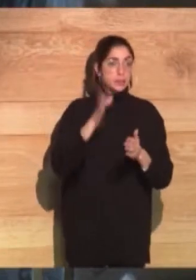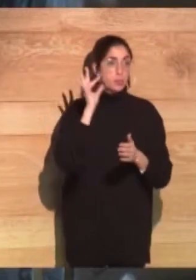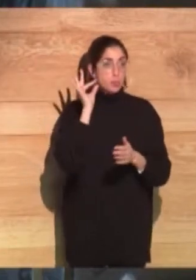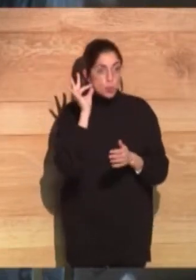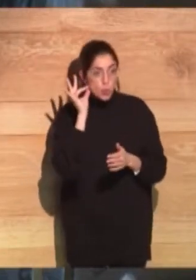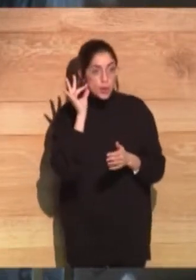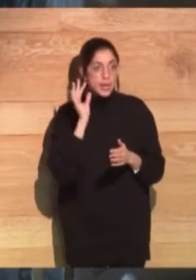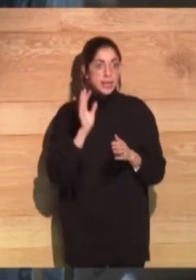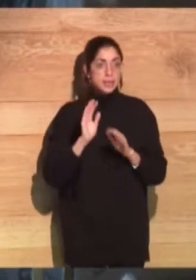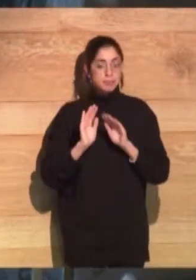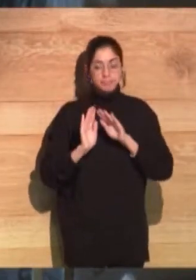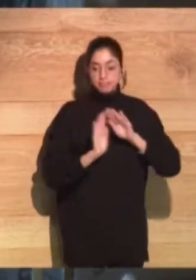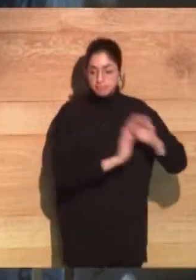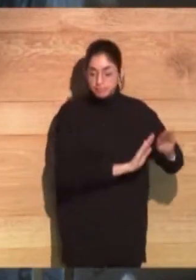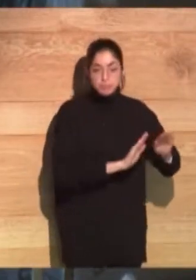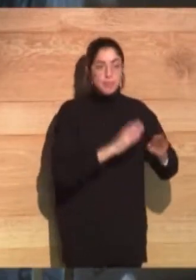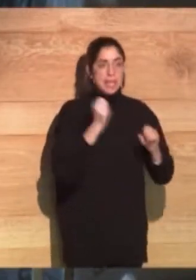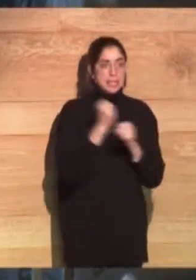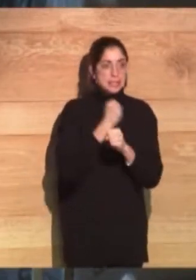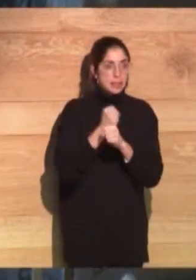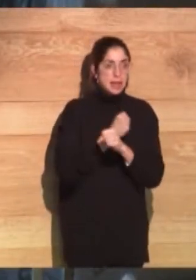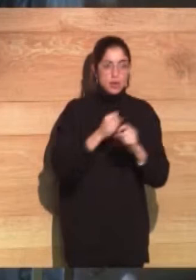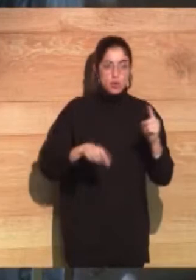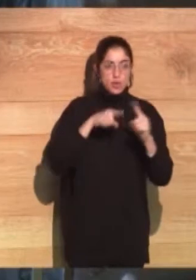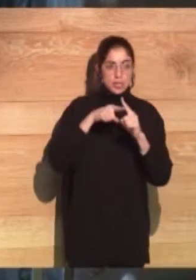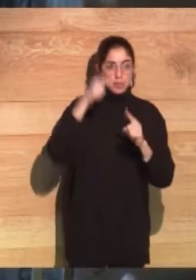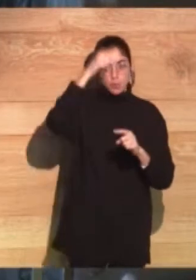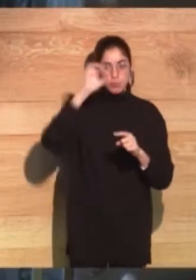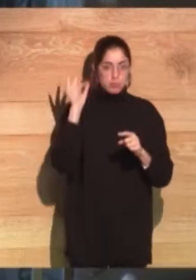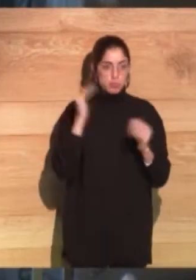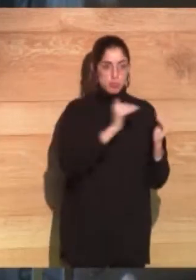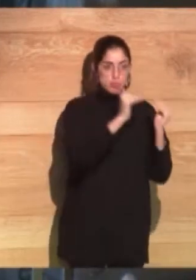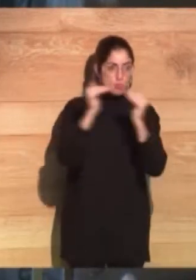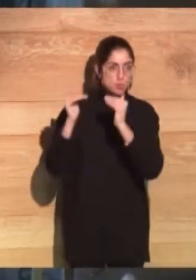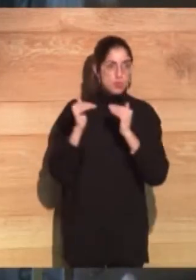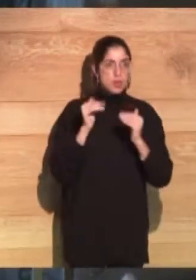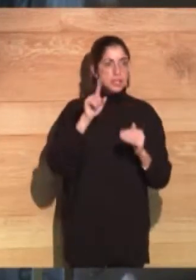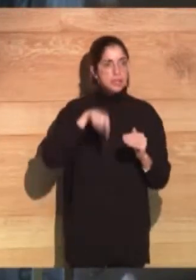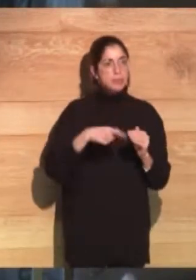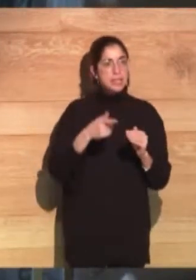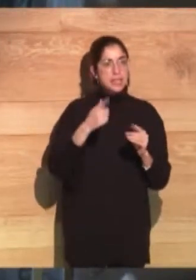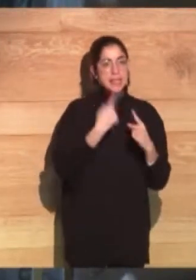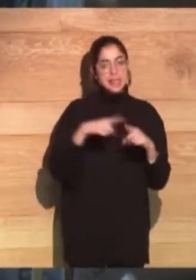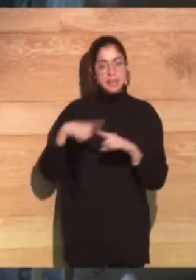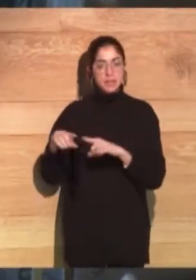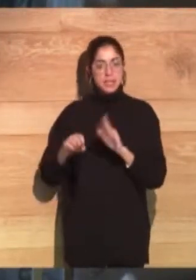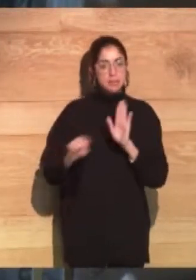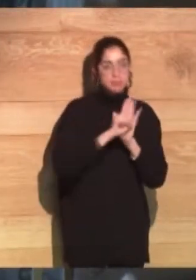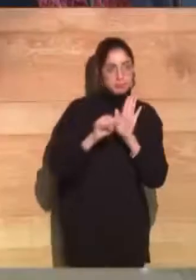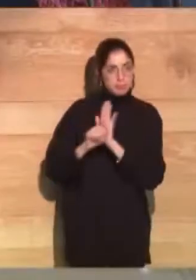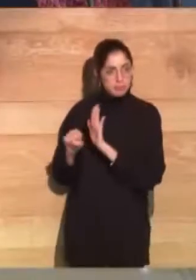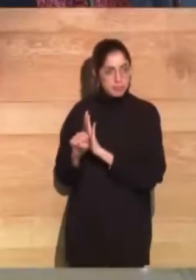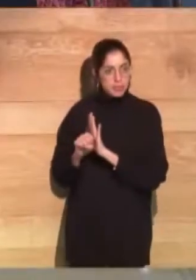su pozo, que trabaja por la igualdad y que empieza a marcar las diferencias. ¿Cuáles eran sus